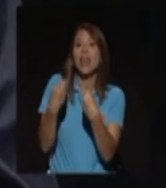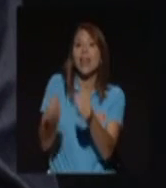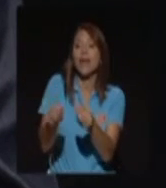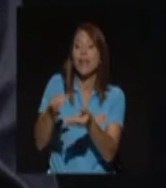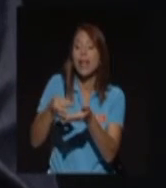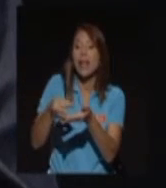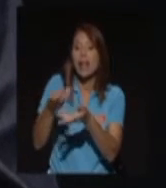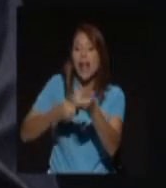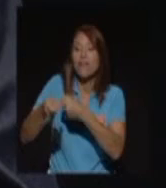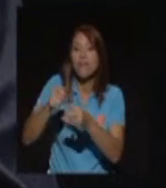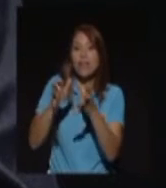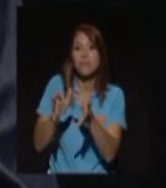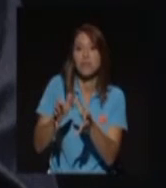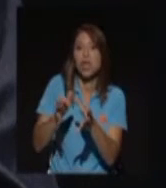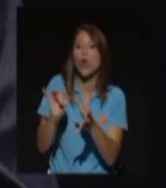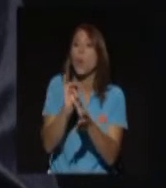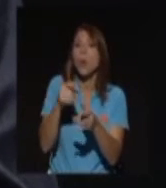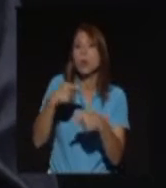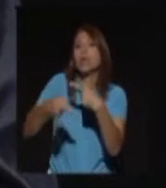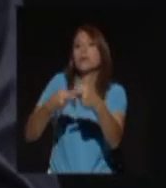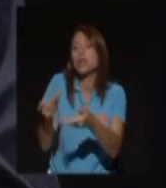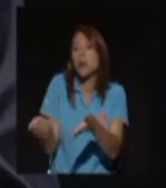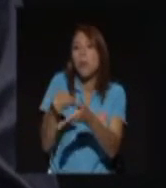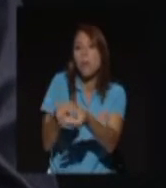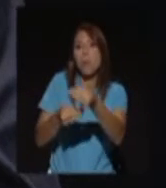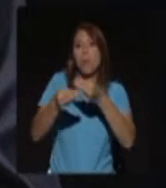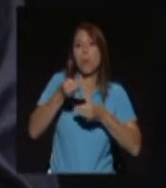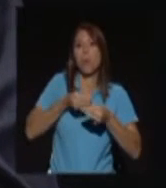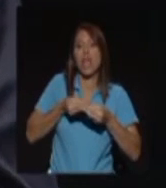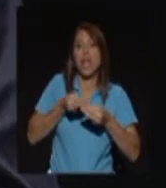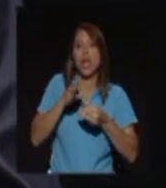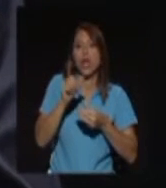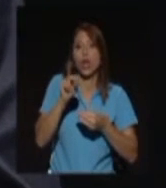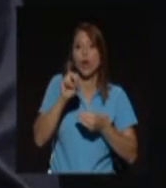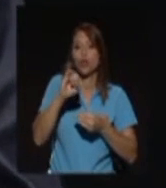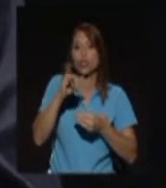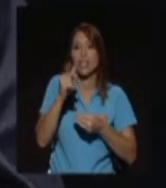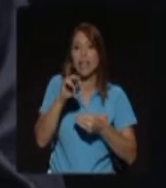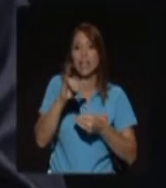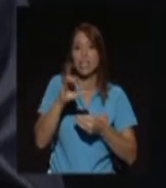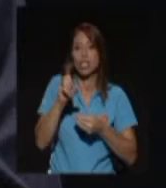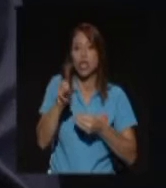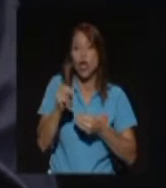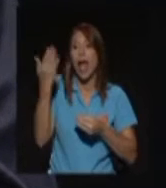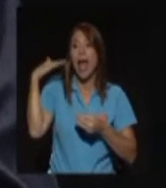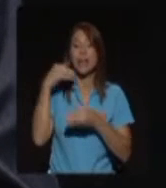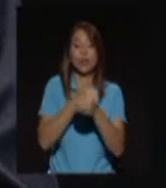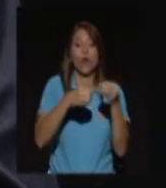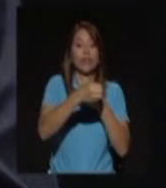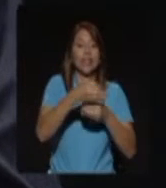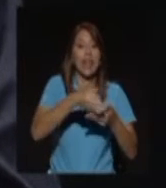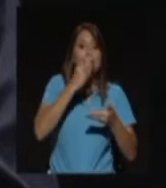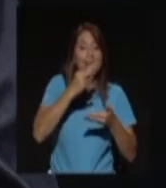Y el exportador era el que se ponía de acuerdo con los exportadores. Había una institución que primero se llamó la Oficina del Café, y después el Instituto